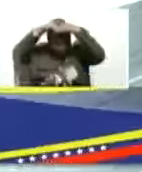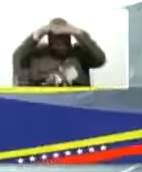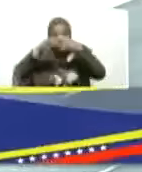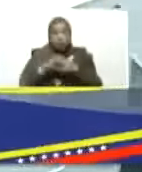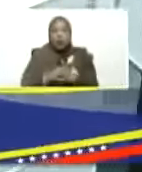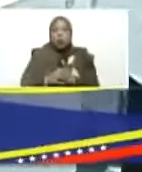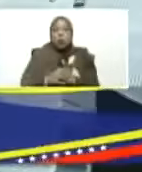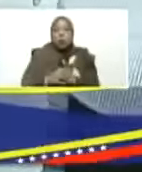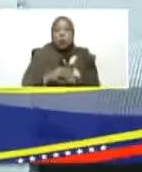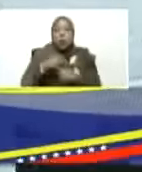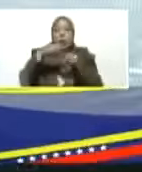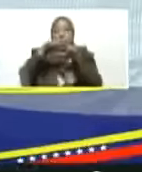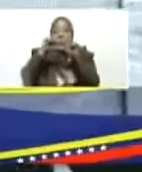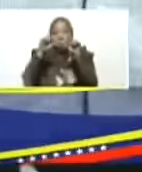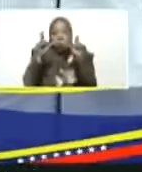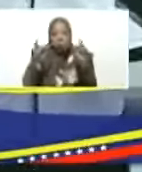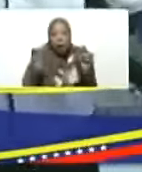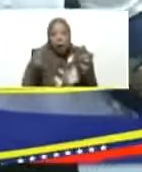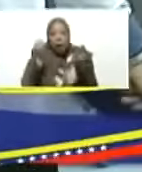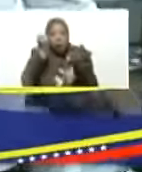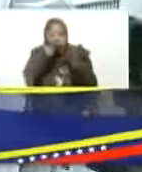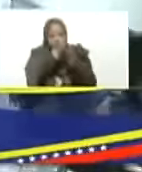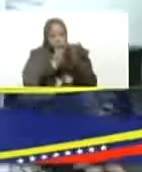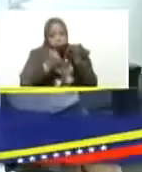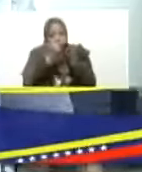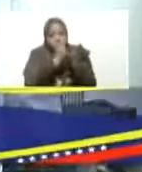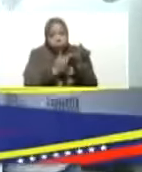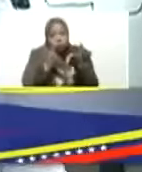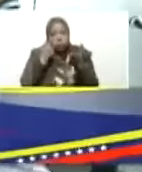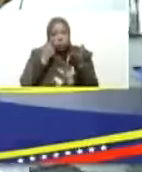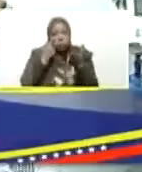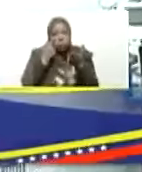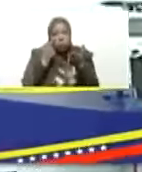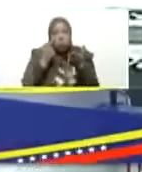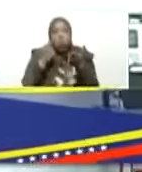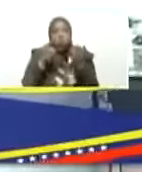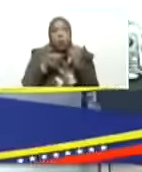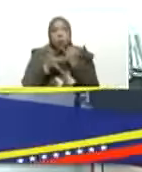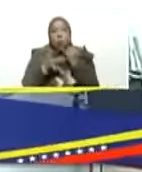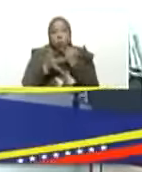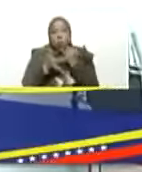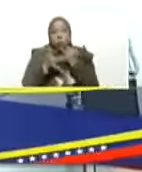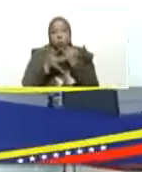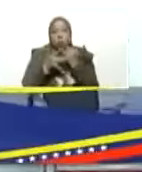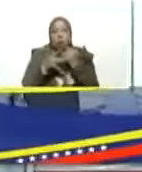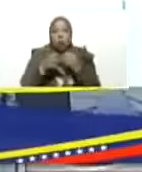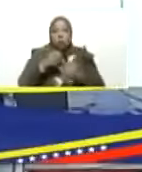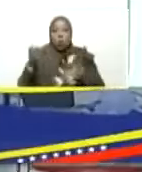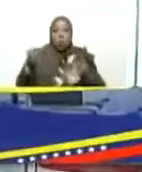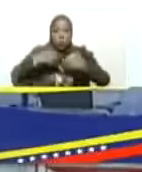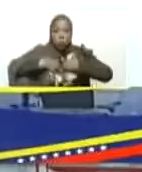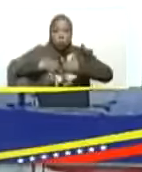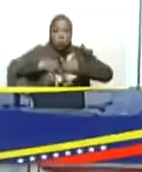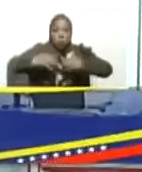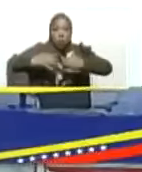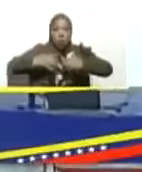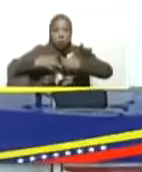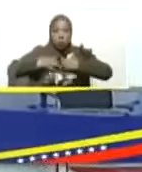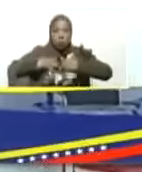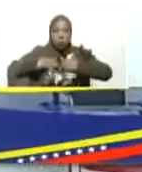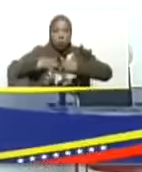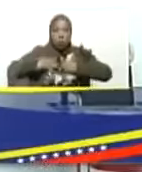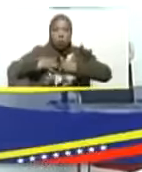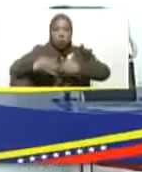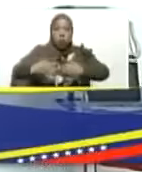o intensificador de imágenes. Y por supuesto equipado con un resucitador avanzado y